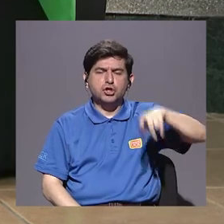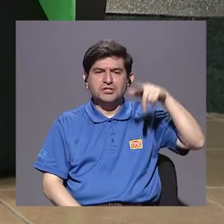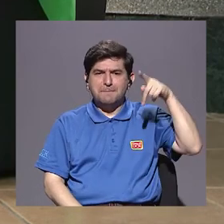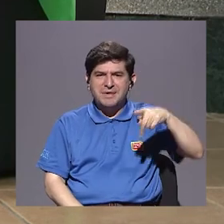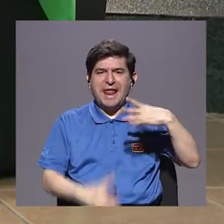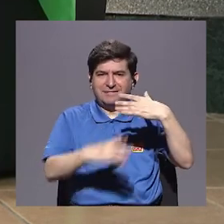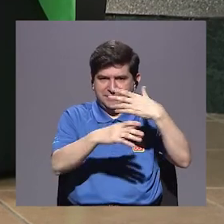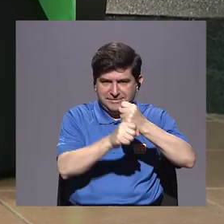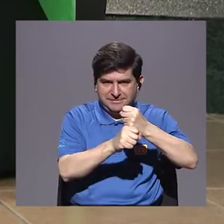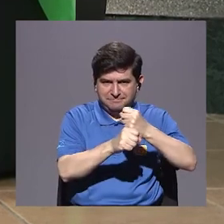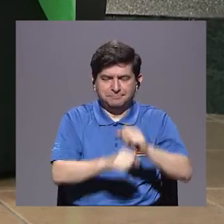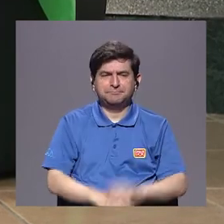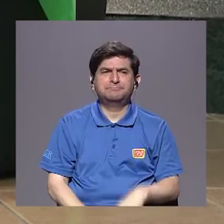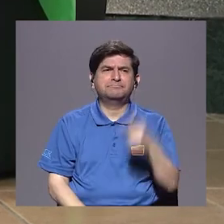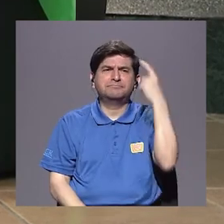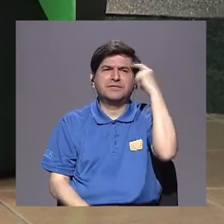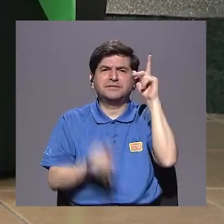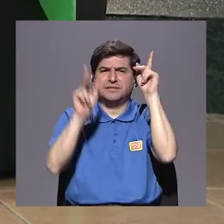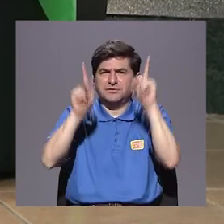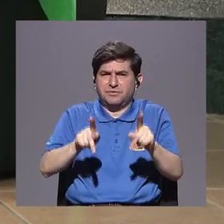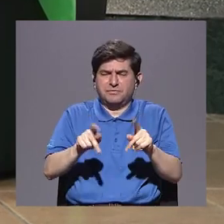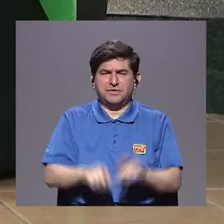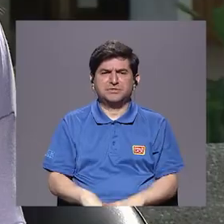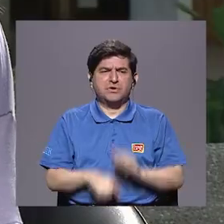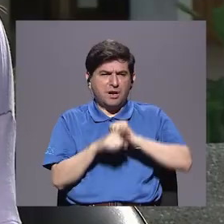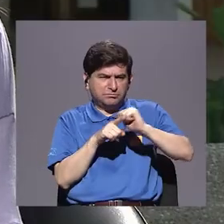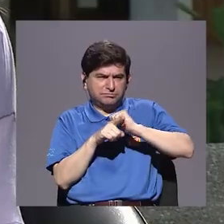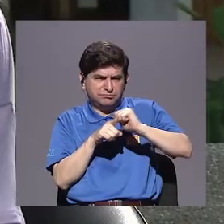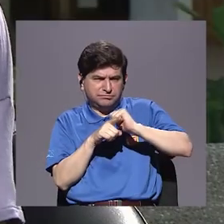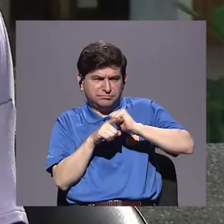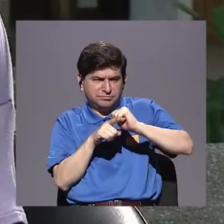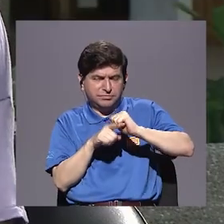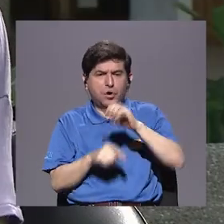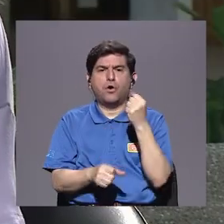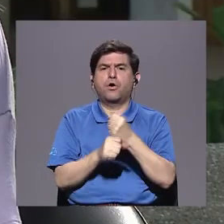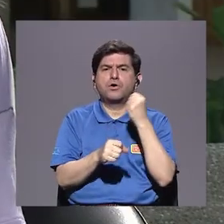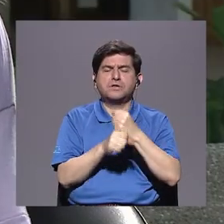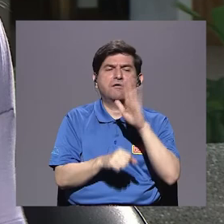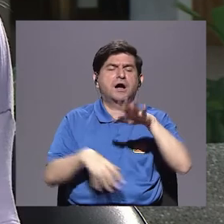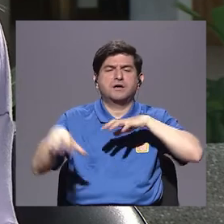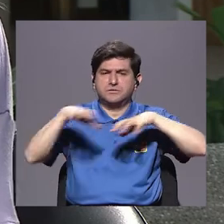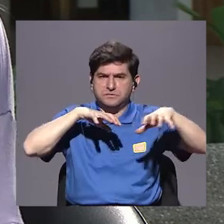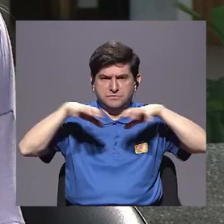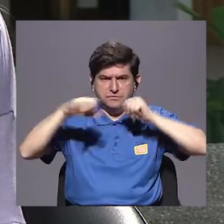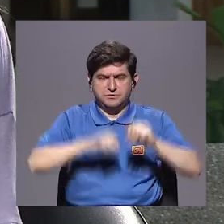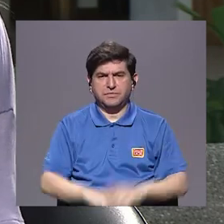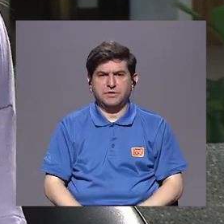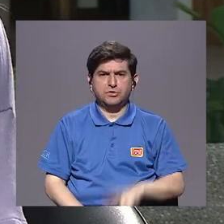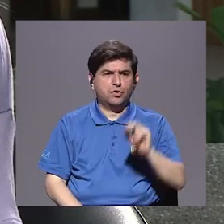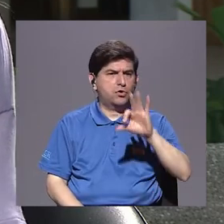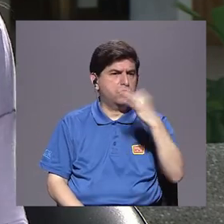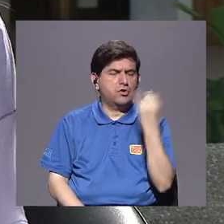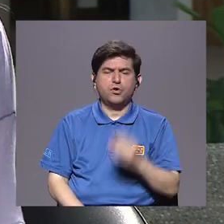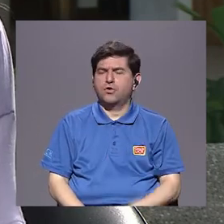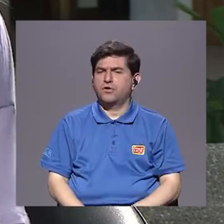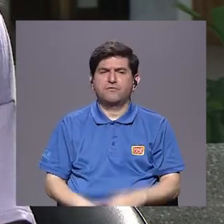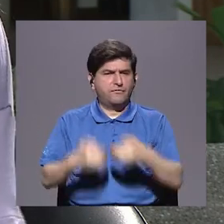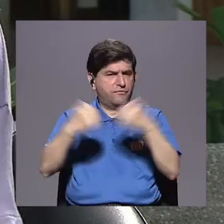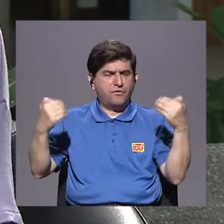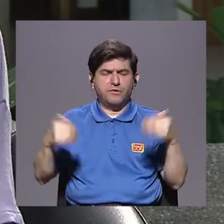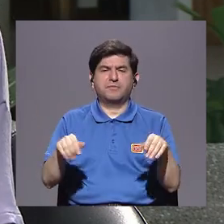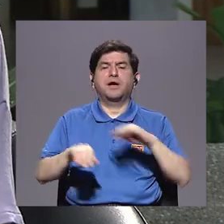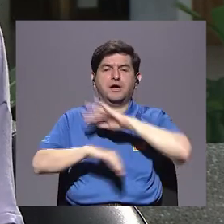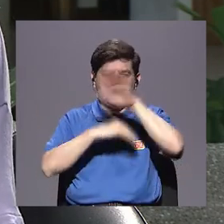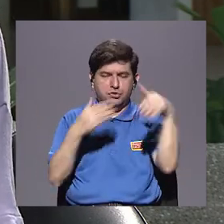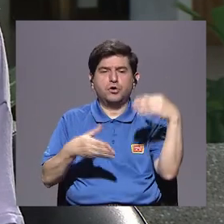creó para que la persona entrenara o trabajara sus movimientos, no de manera aislada, siempre